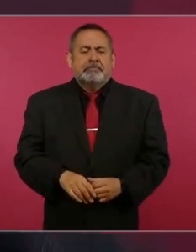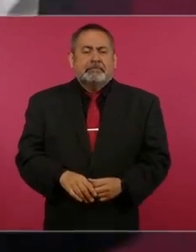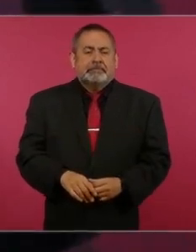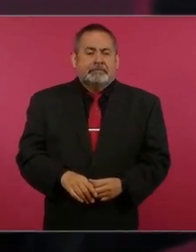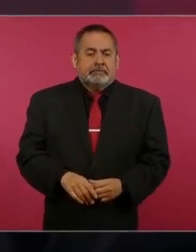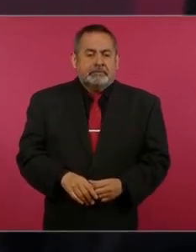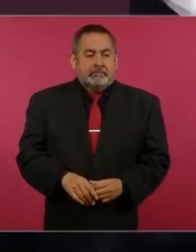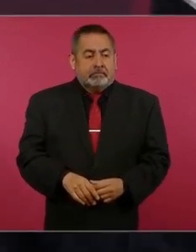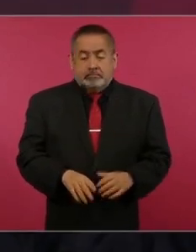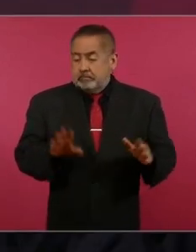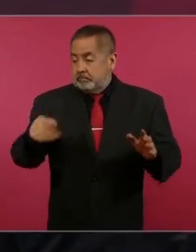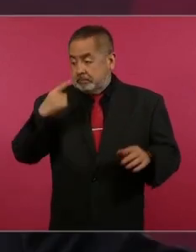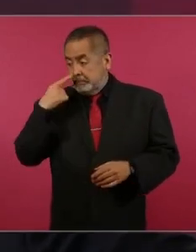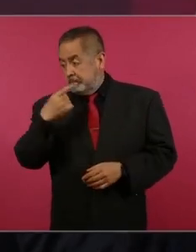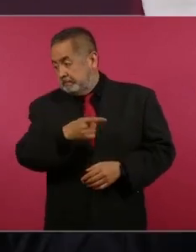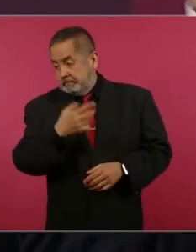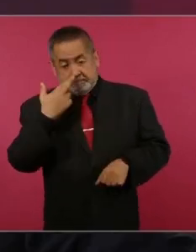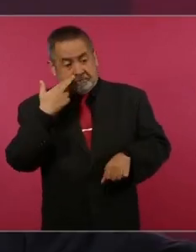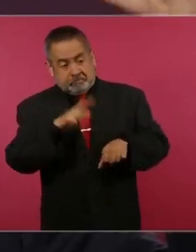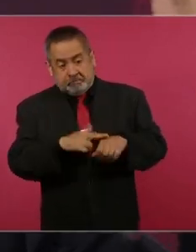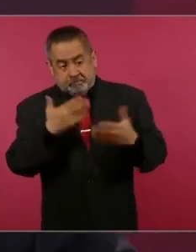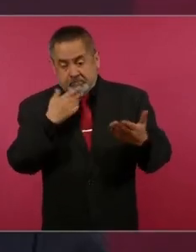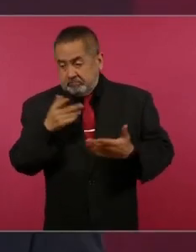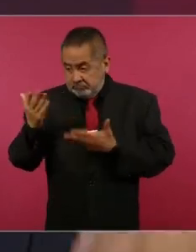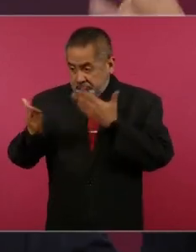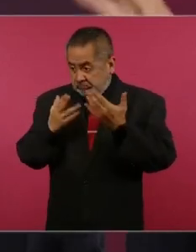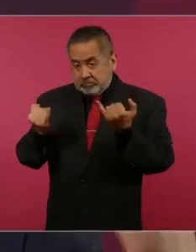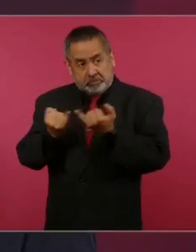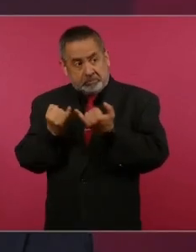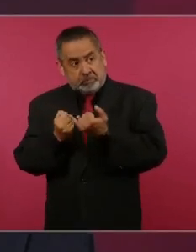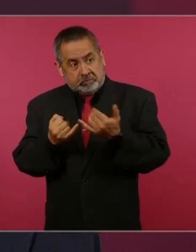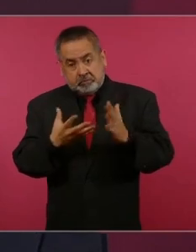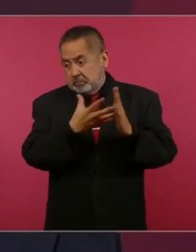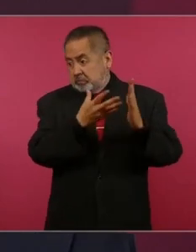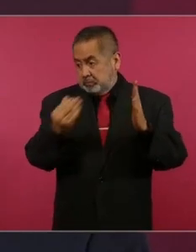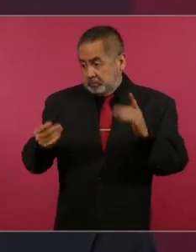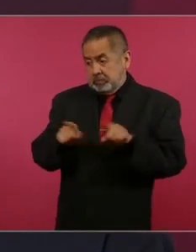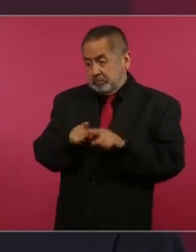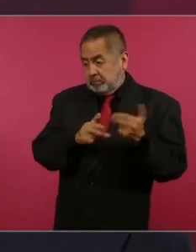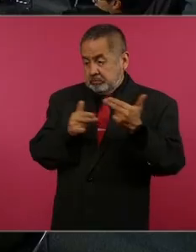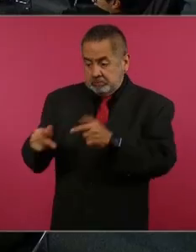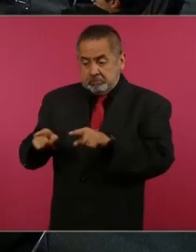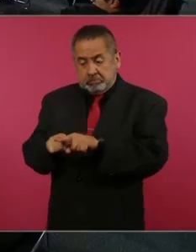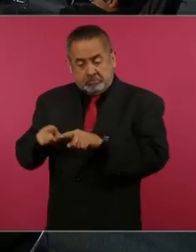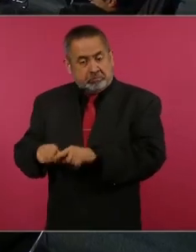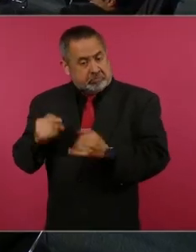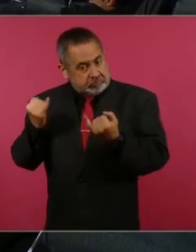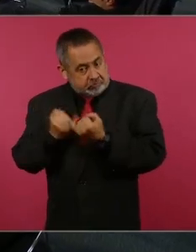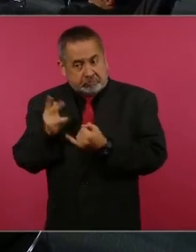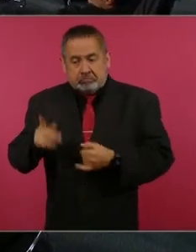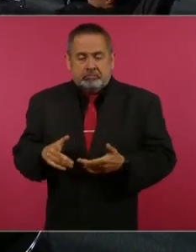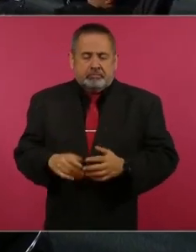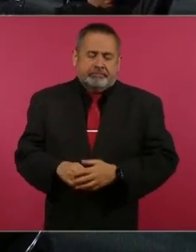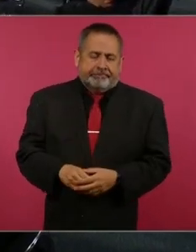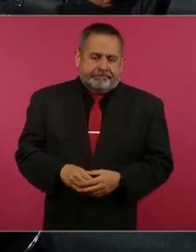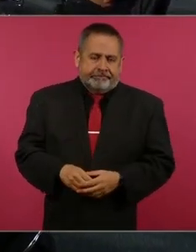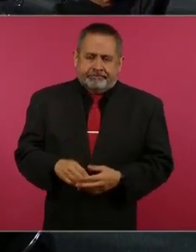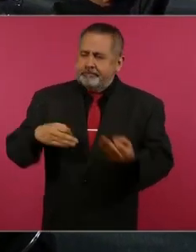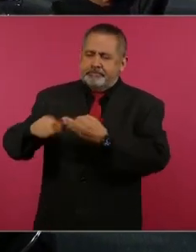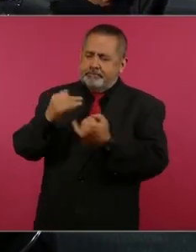Se les ponía de ejemplo, estudia, algunos llegaban a decir así a sus hijos, no todos,